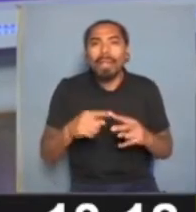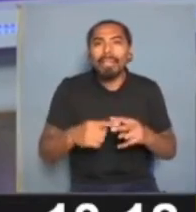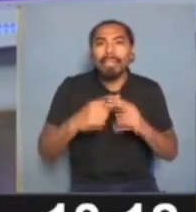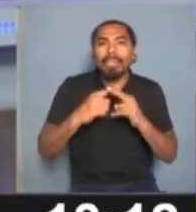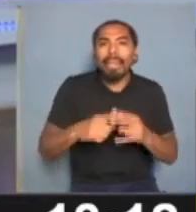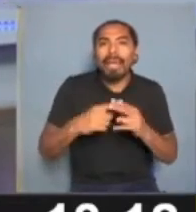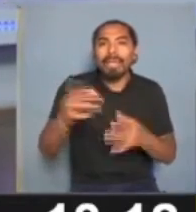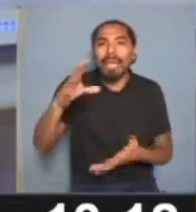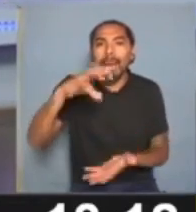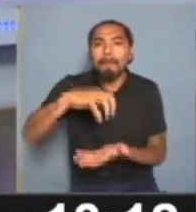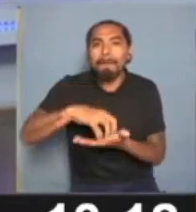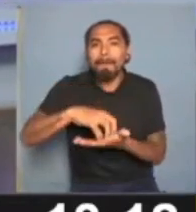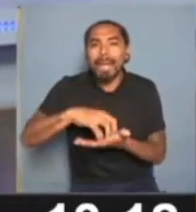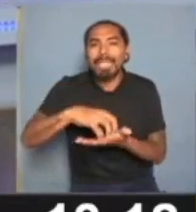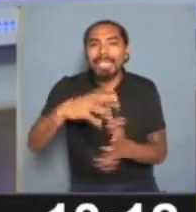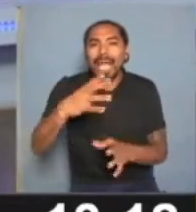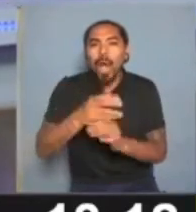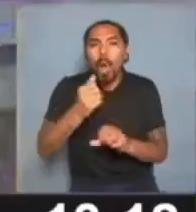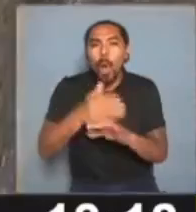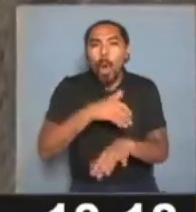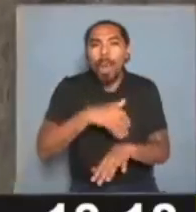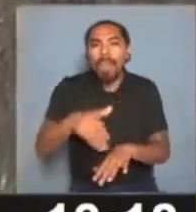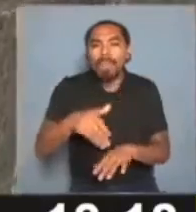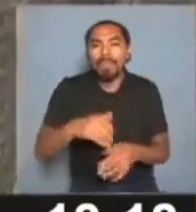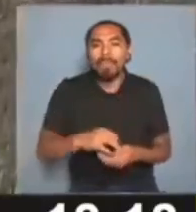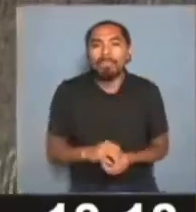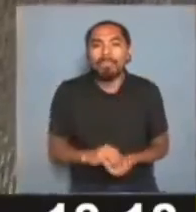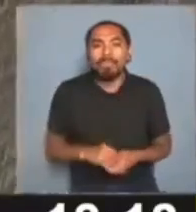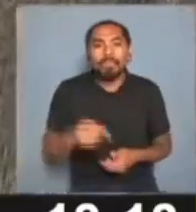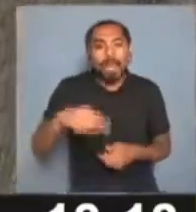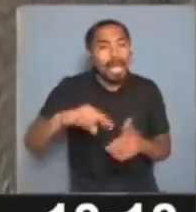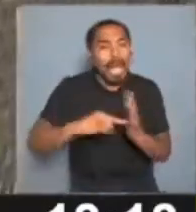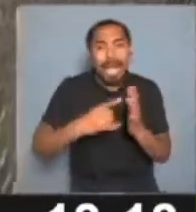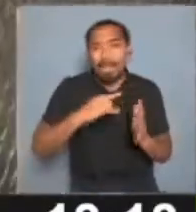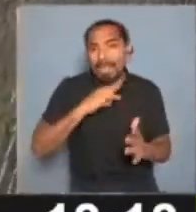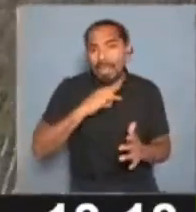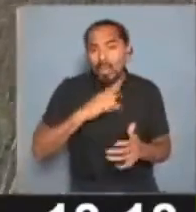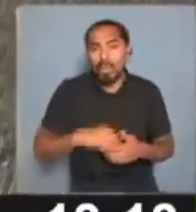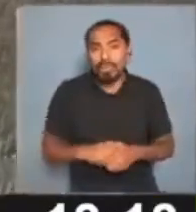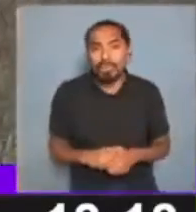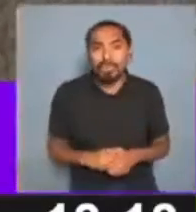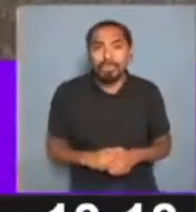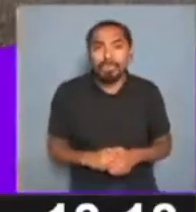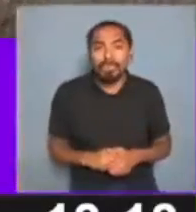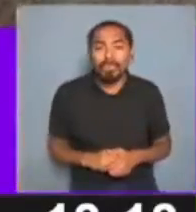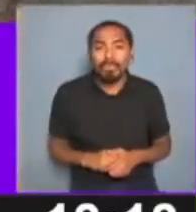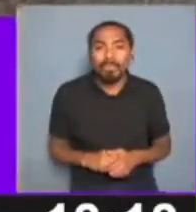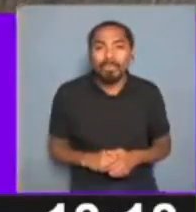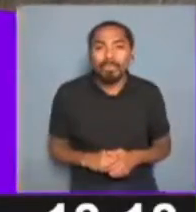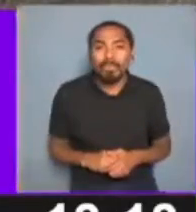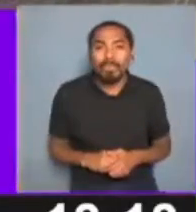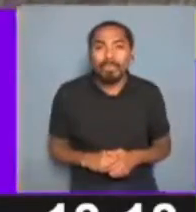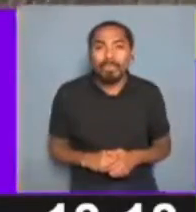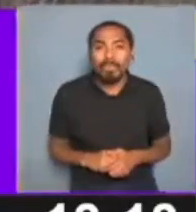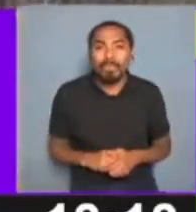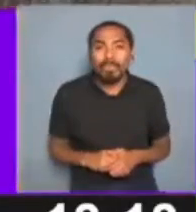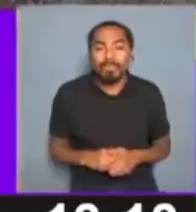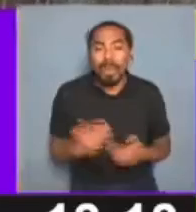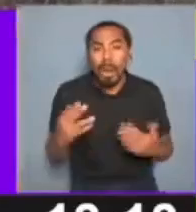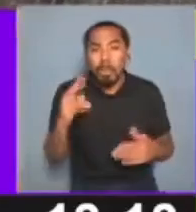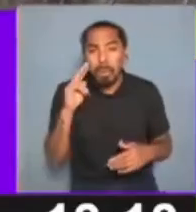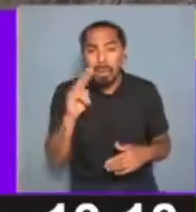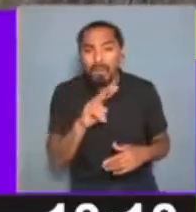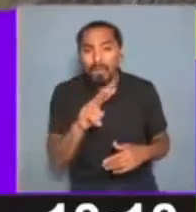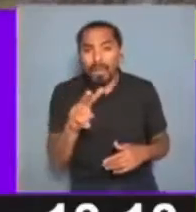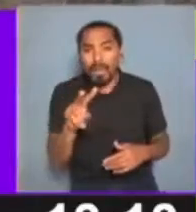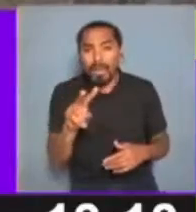que presta el servicio urbano en la ciudad de San Salvador de Jujuy. Y en este caso, como se puede observar, las